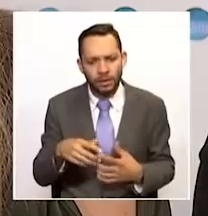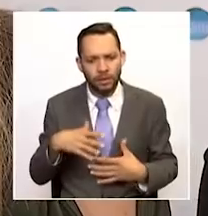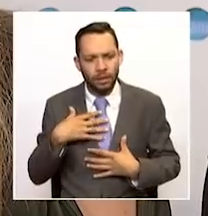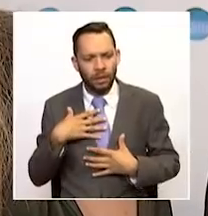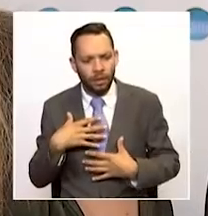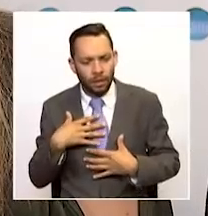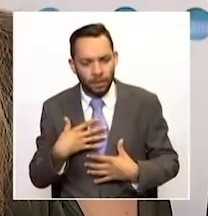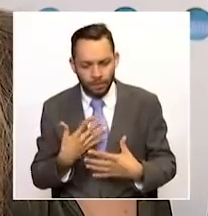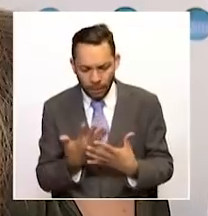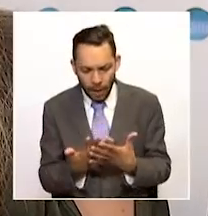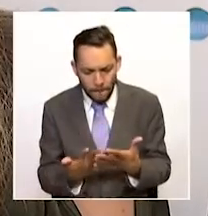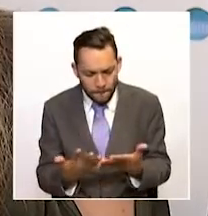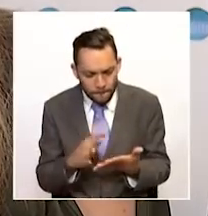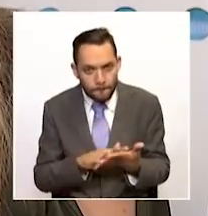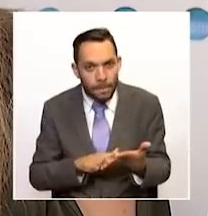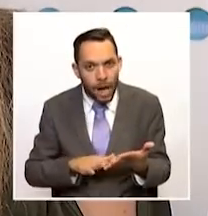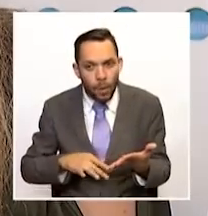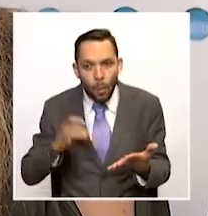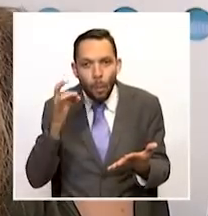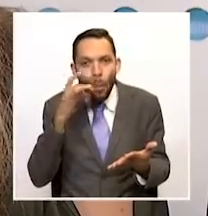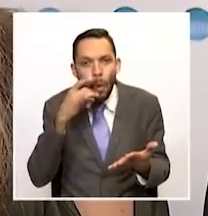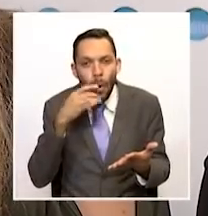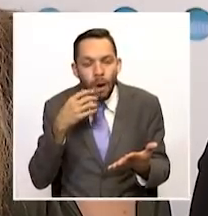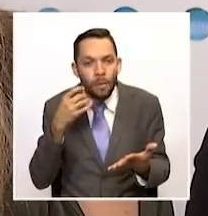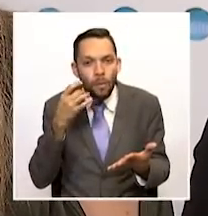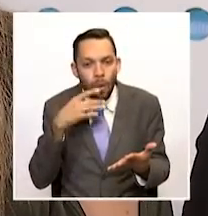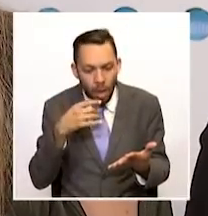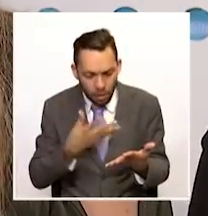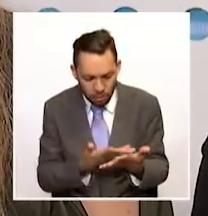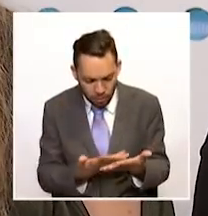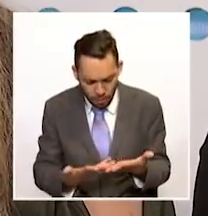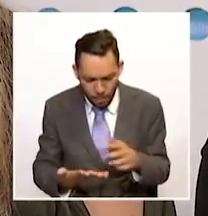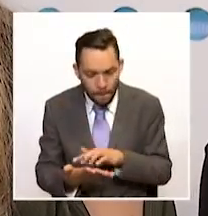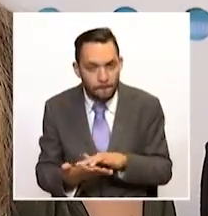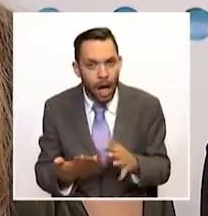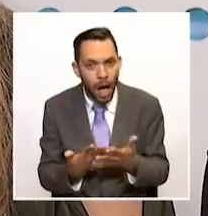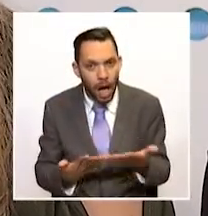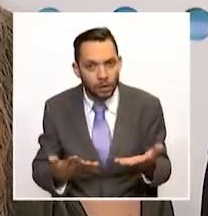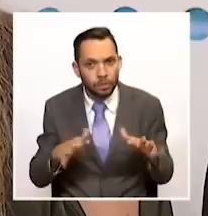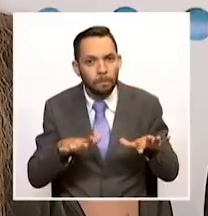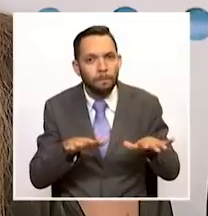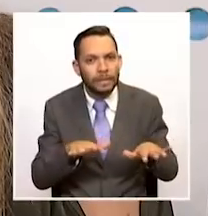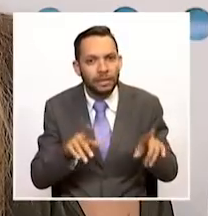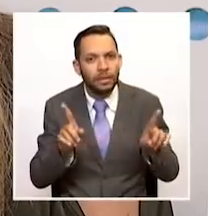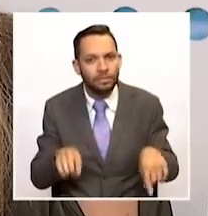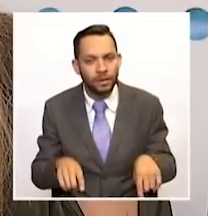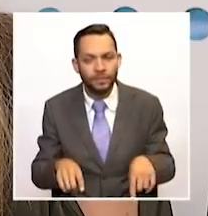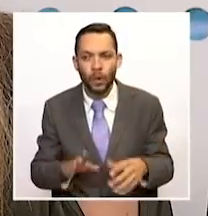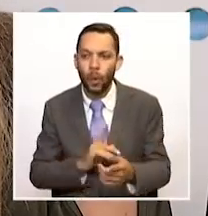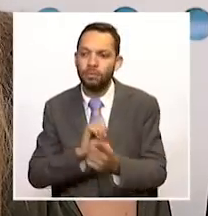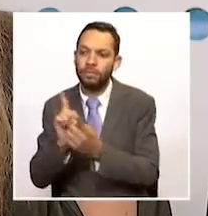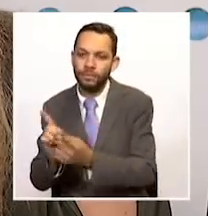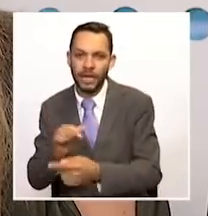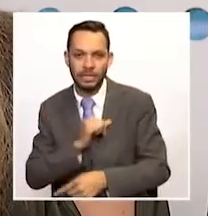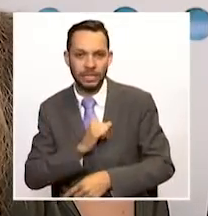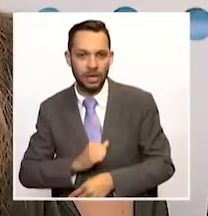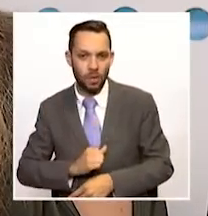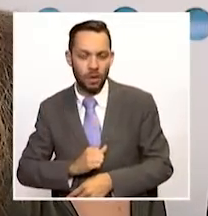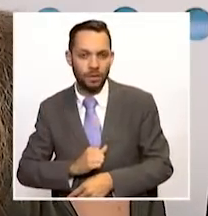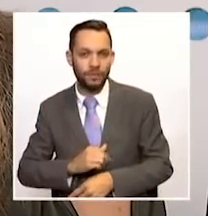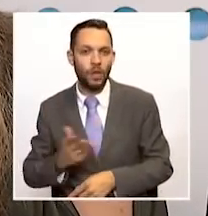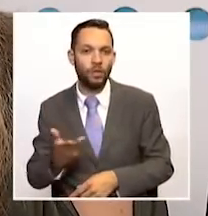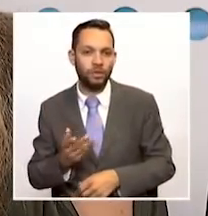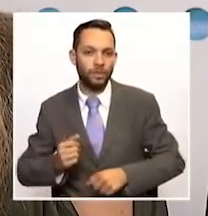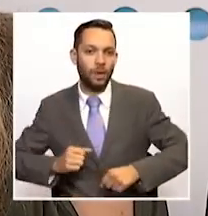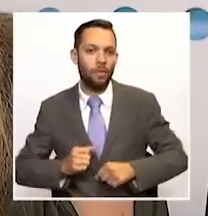manitas morada de los piecitos volvieron otra vez que para mandarlo a operar ya la llegaron a bogotá